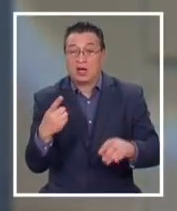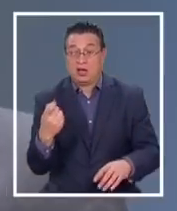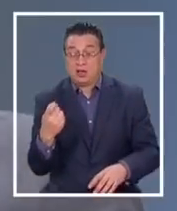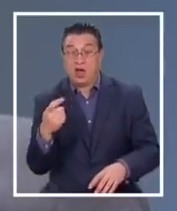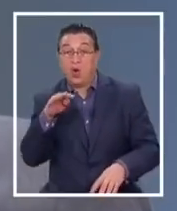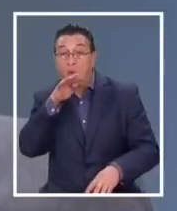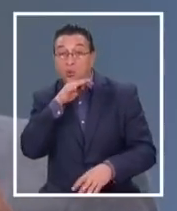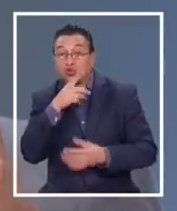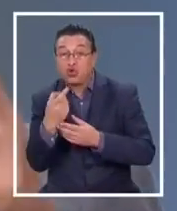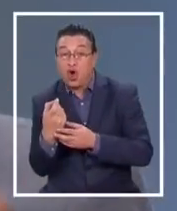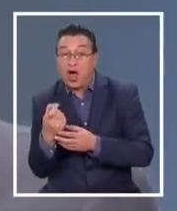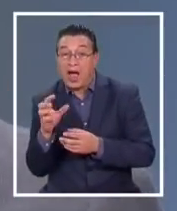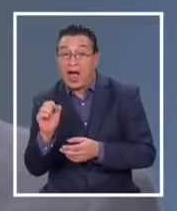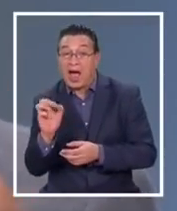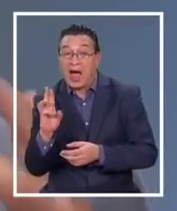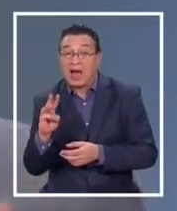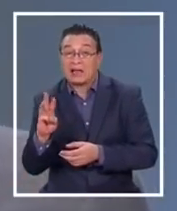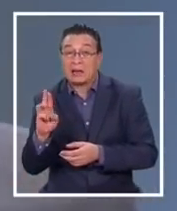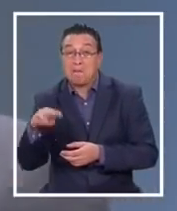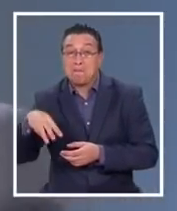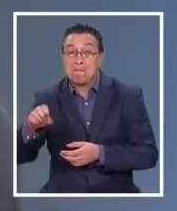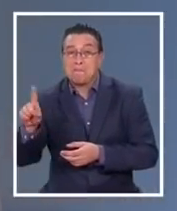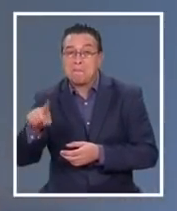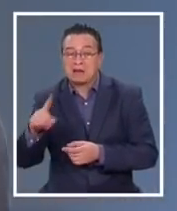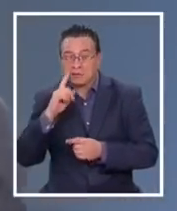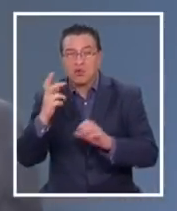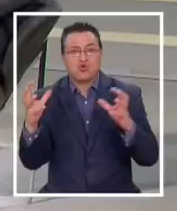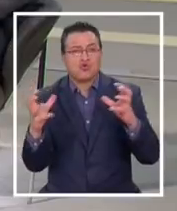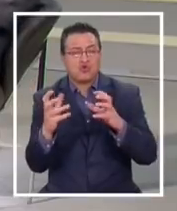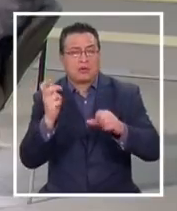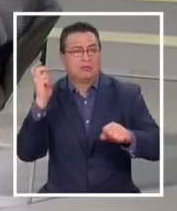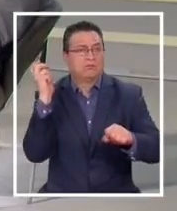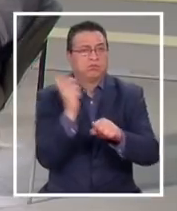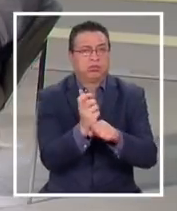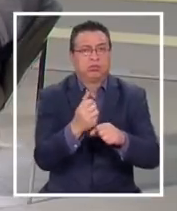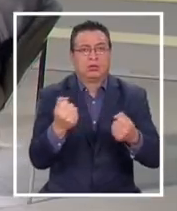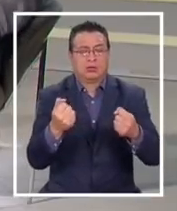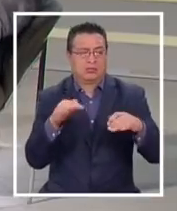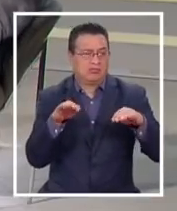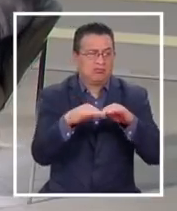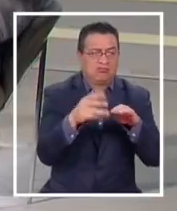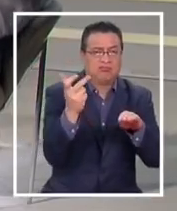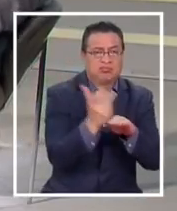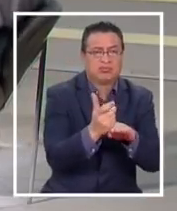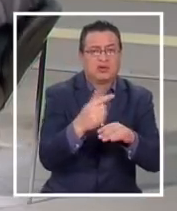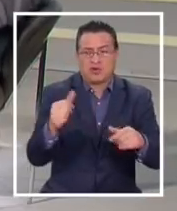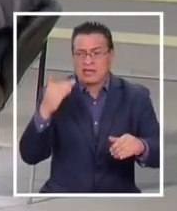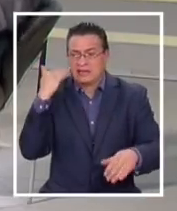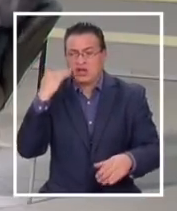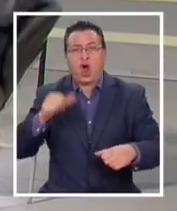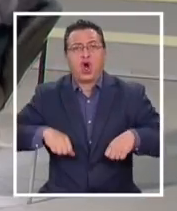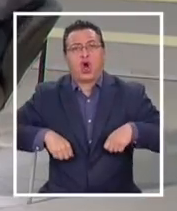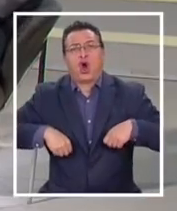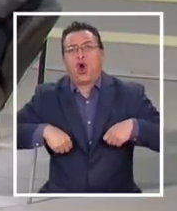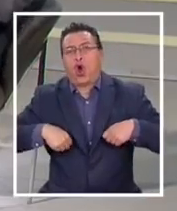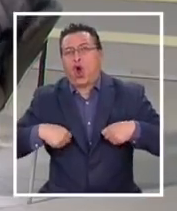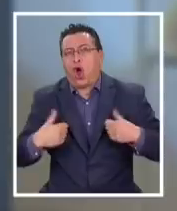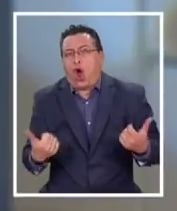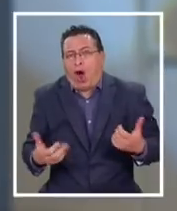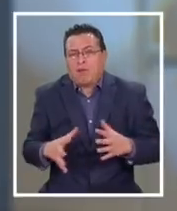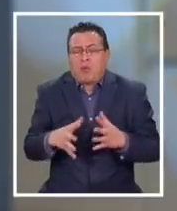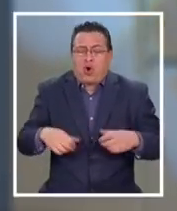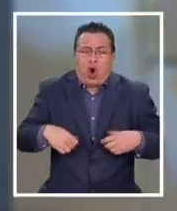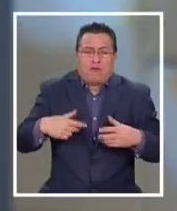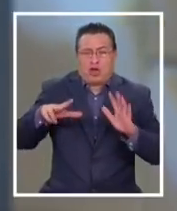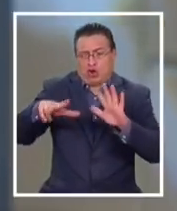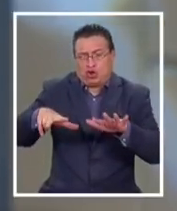armas, esos violentos asaltos, portonazo o encerrona, con chicos muy jóvenes o muchachas, o chicos de